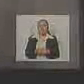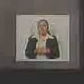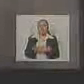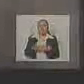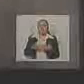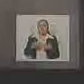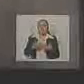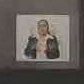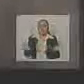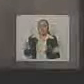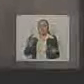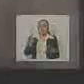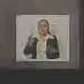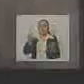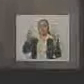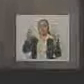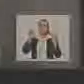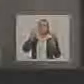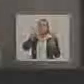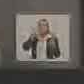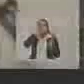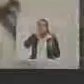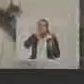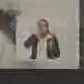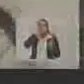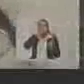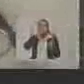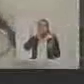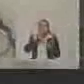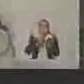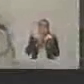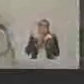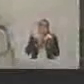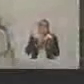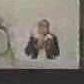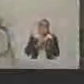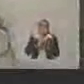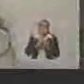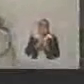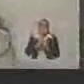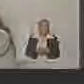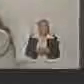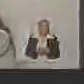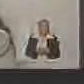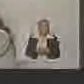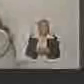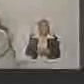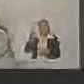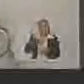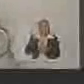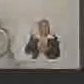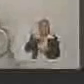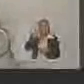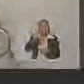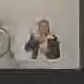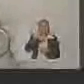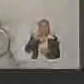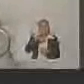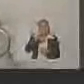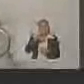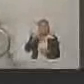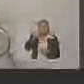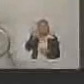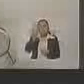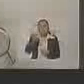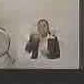voz. Adelante, candidata, por favor. ¿Yo primero? Ok. El día 7 quiero que tu